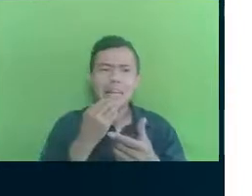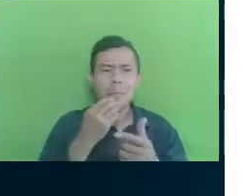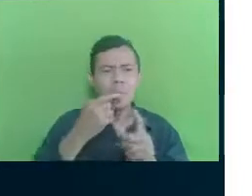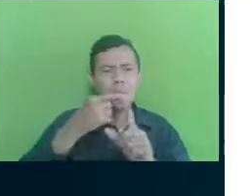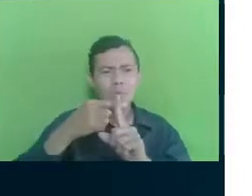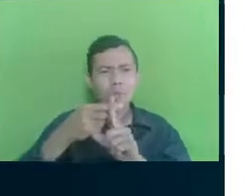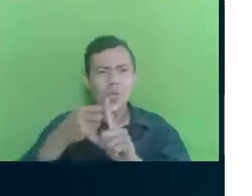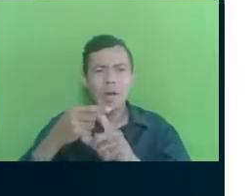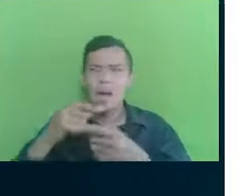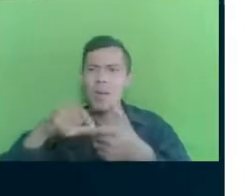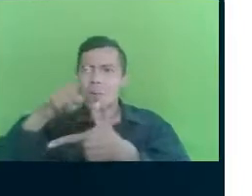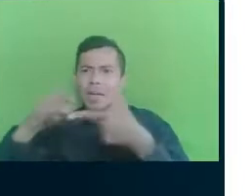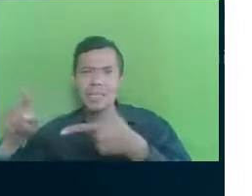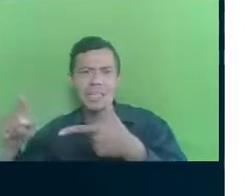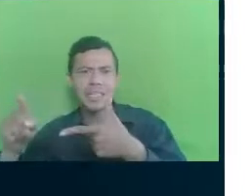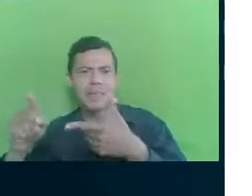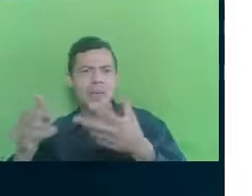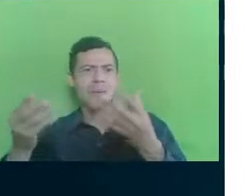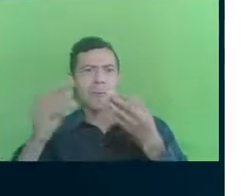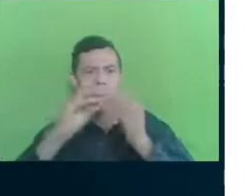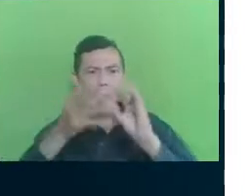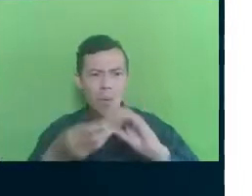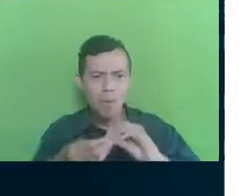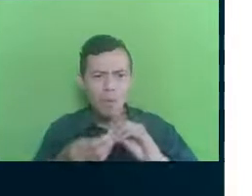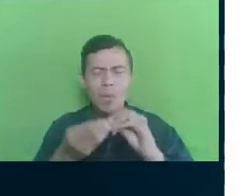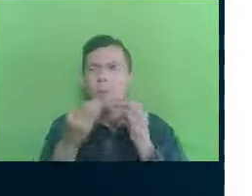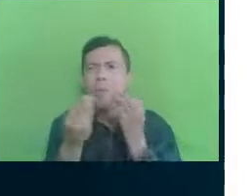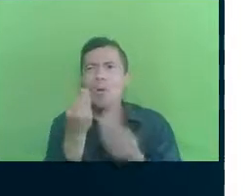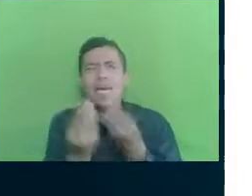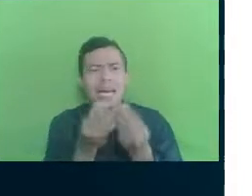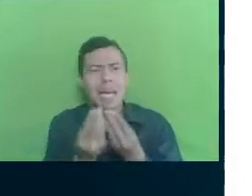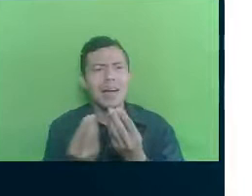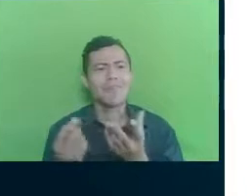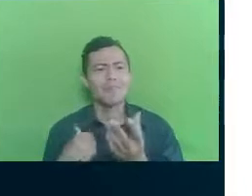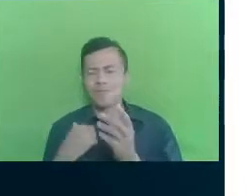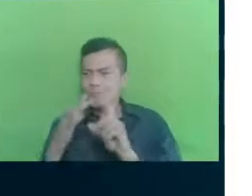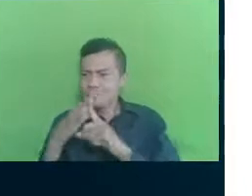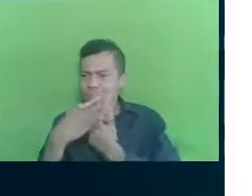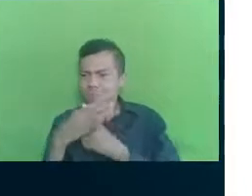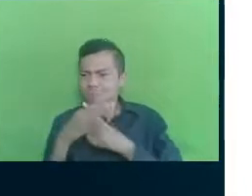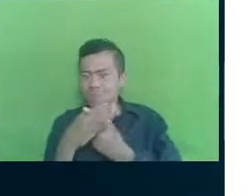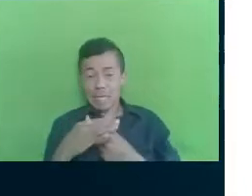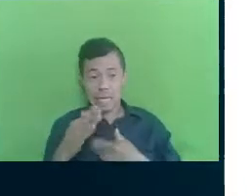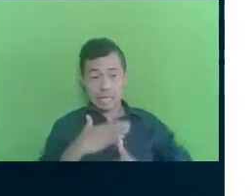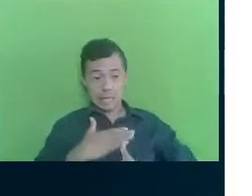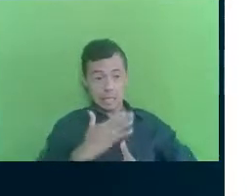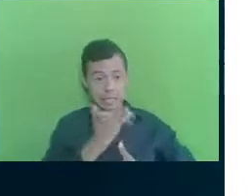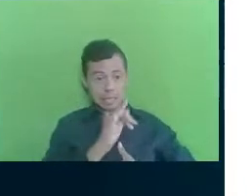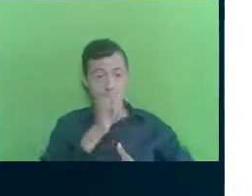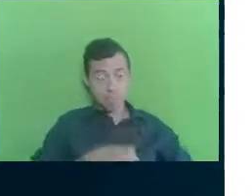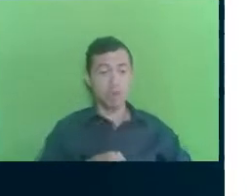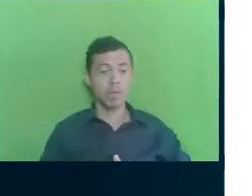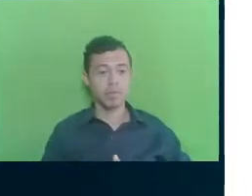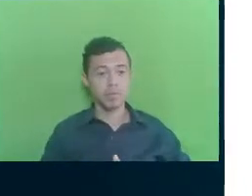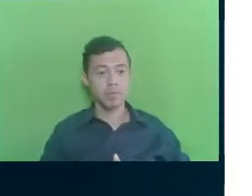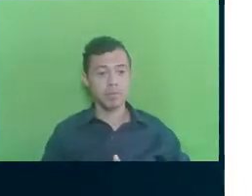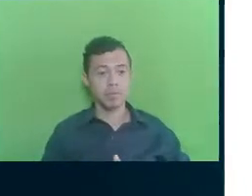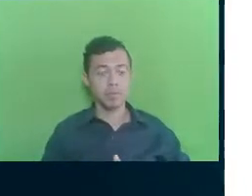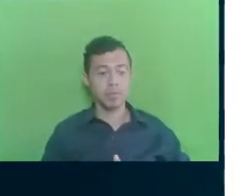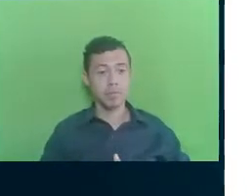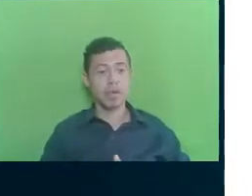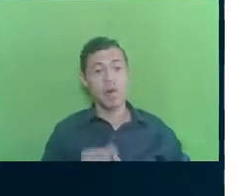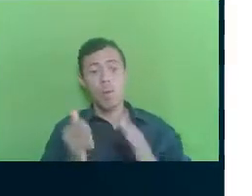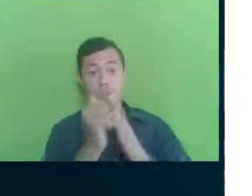ejercicio una vez esté desplegado? Y las herramientas, ¿no? ¿Qué tipo de herramientas? ¿Puedo utilizar las que ya tengo? ¿Puedo utilizar, por ejemplo, GitHub?